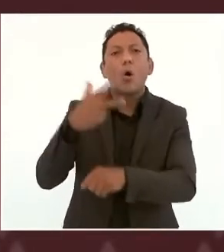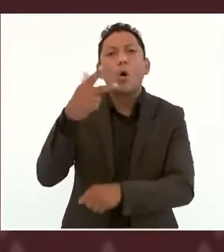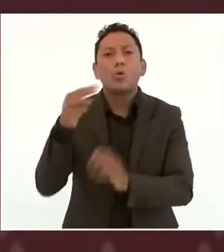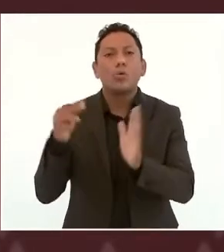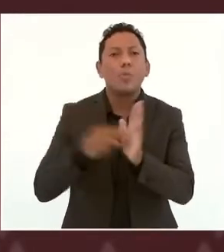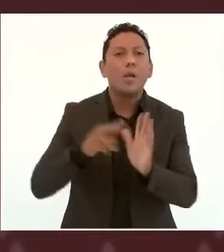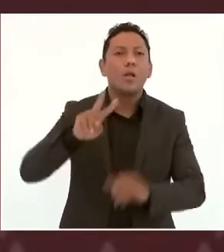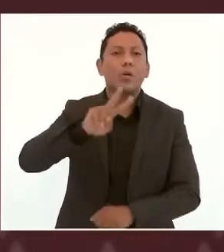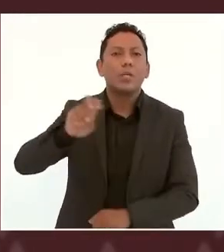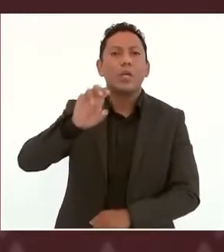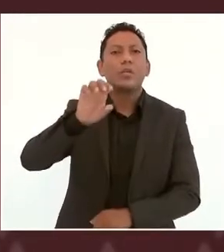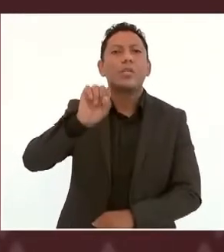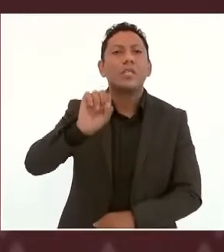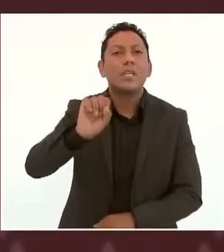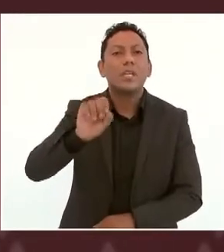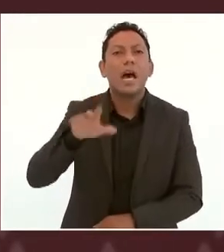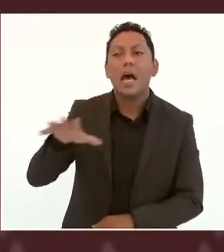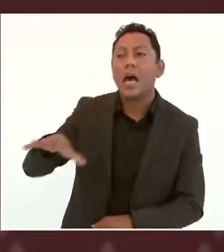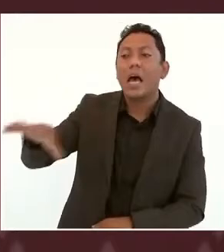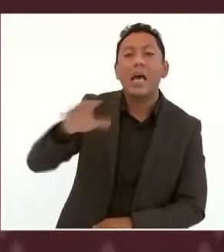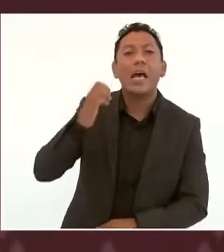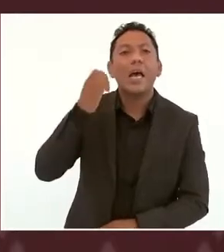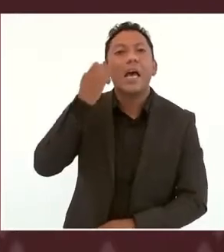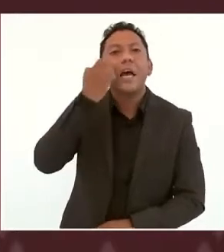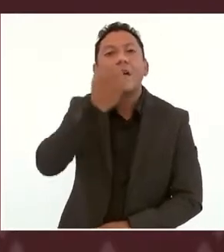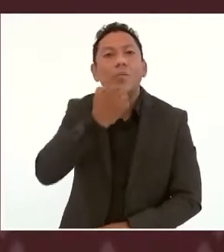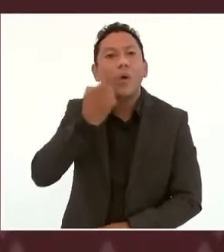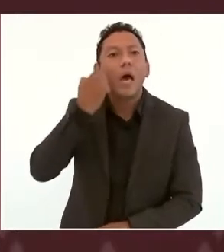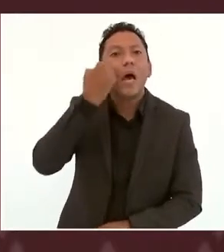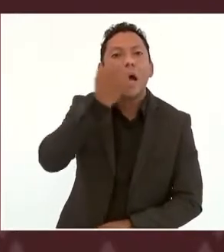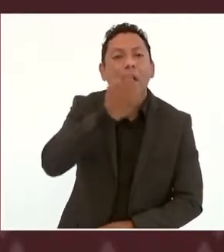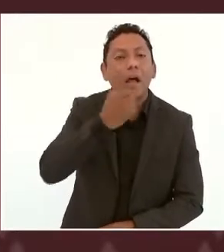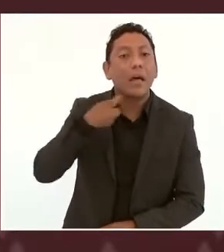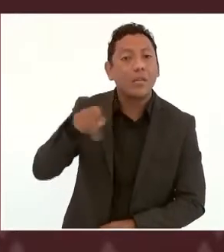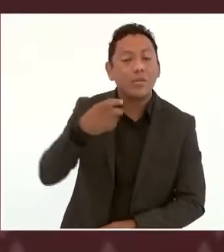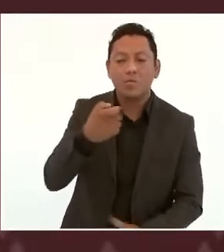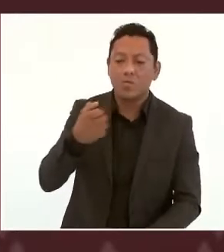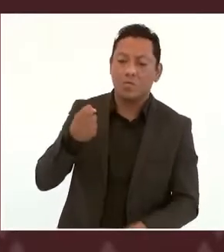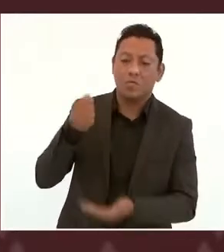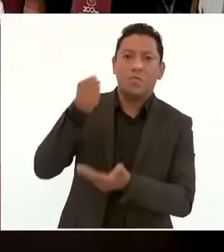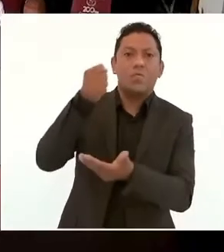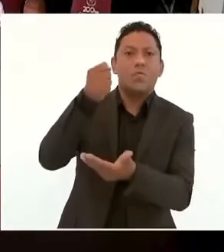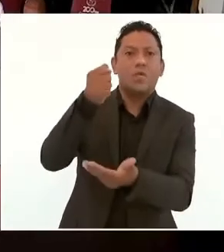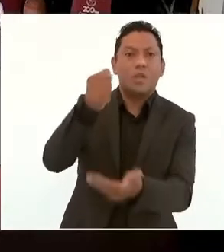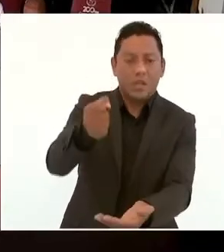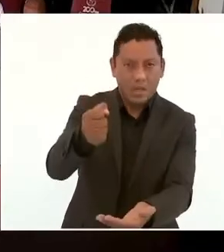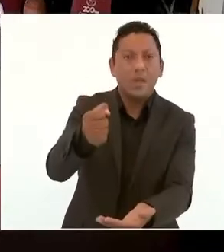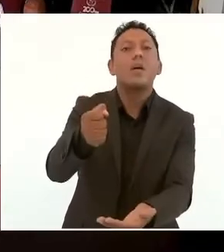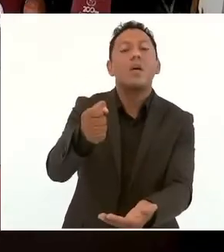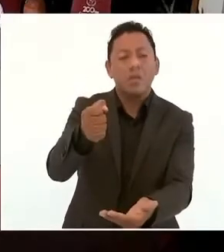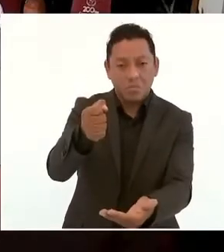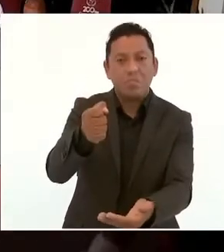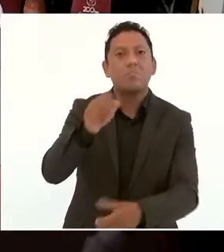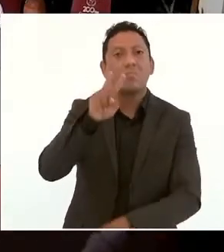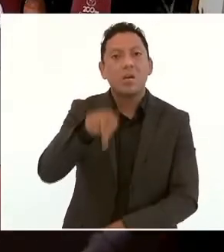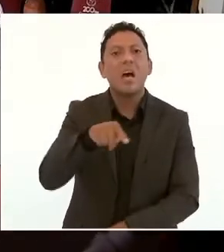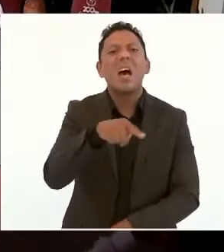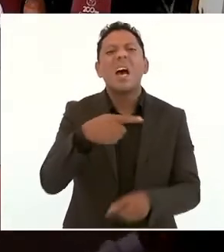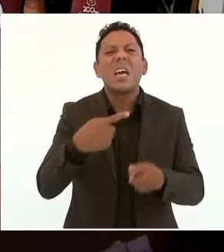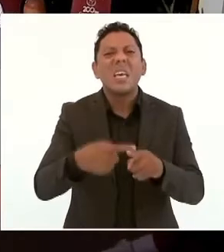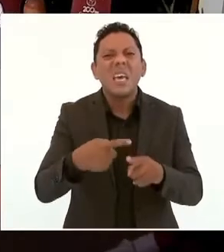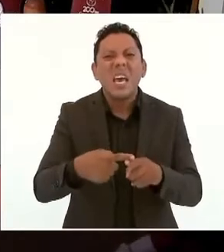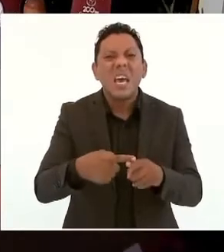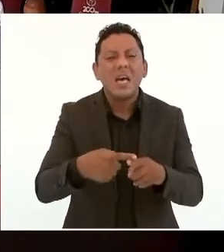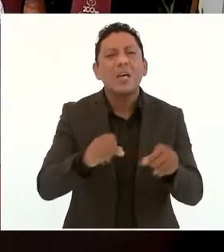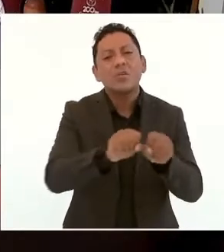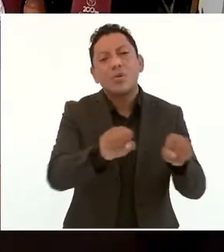8,260 escuelas. Se entrega este presupuesto de manera directa a las